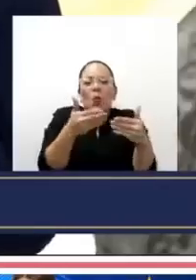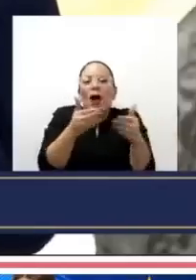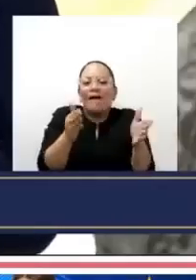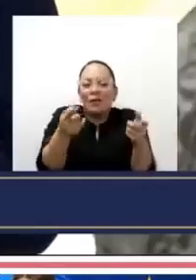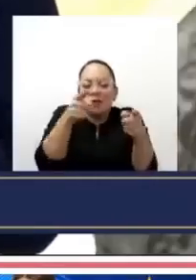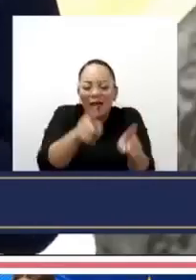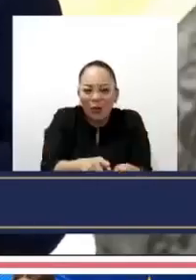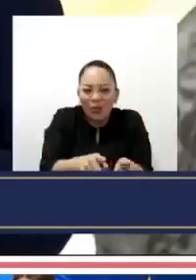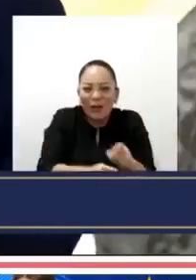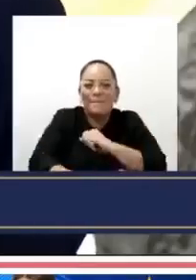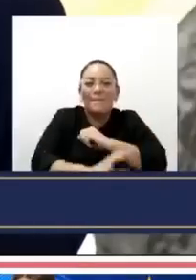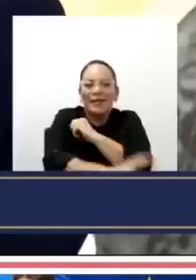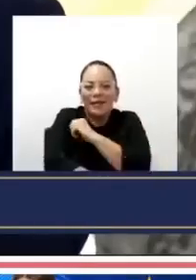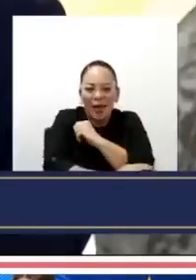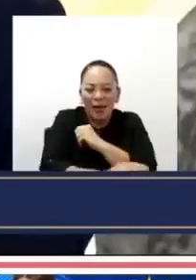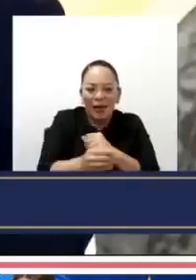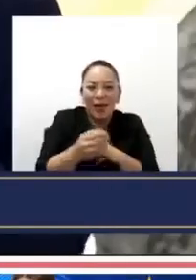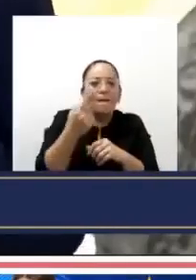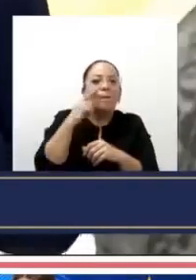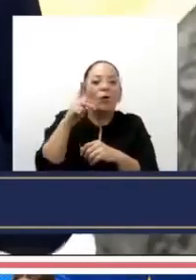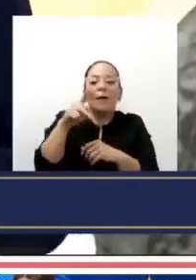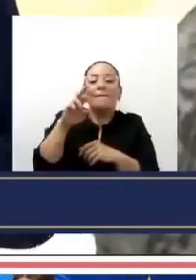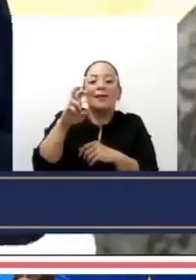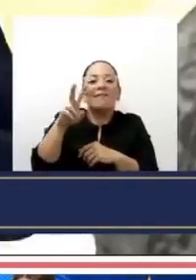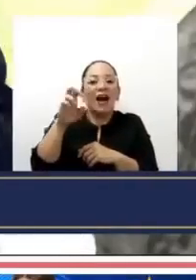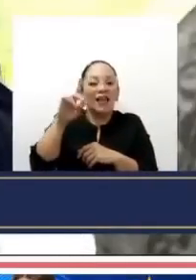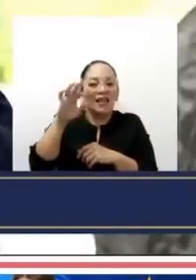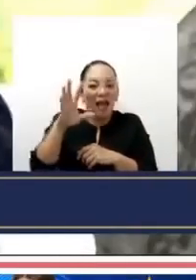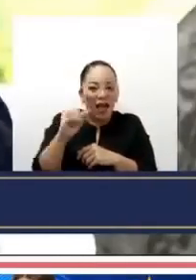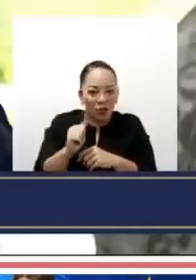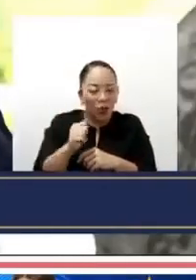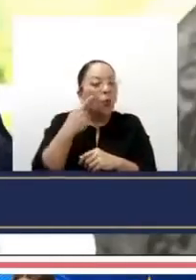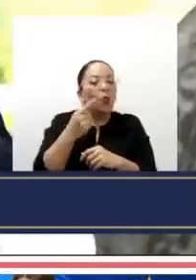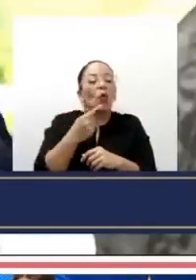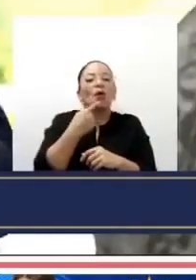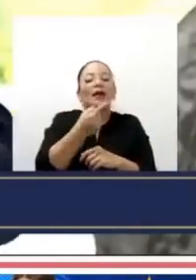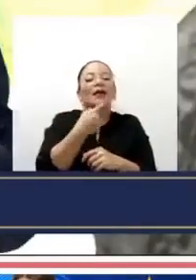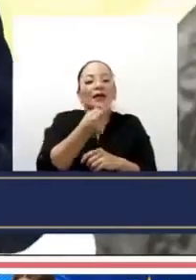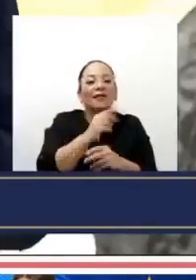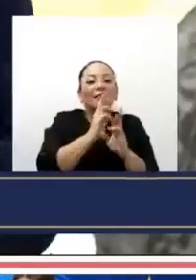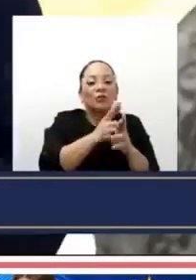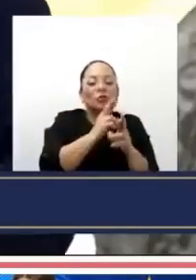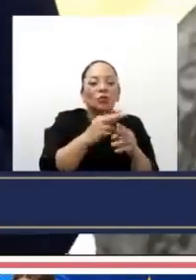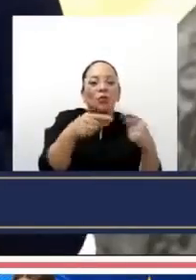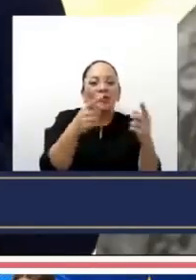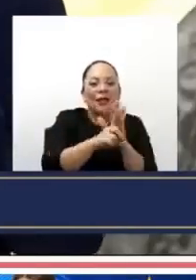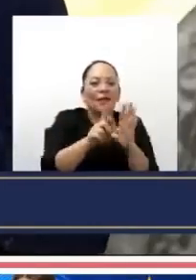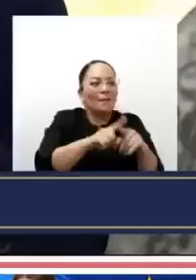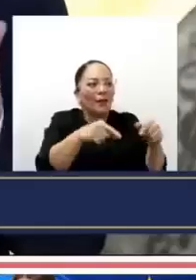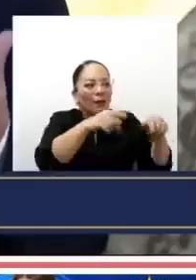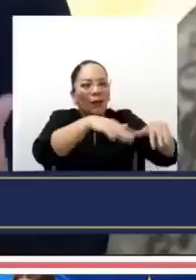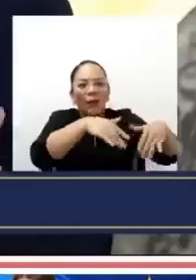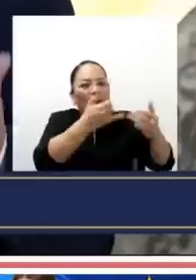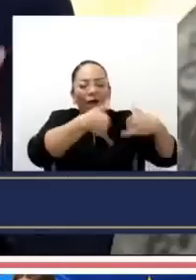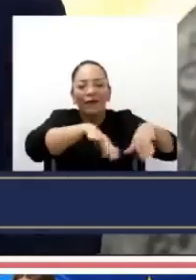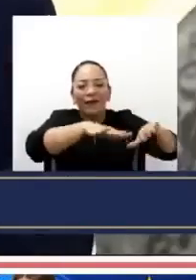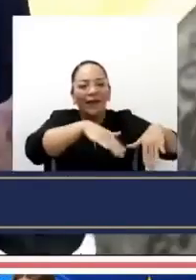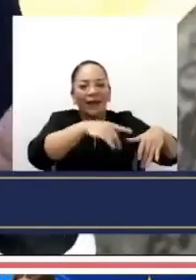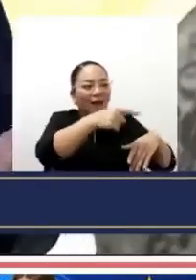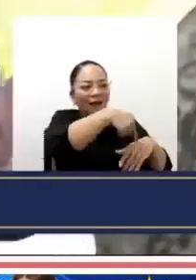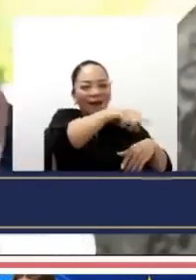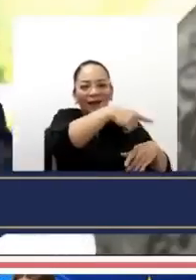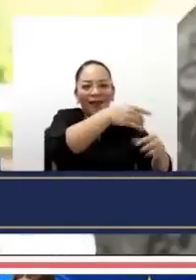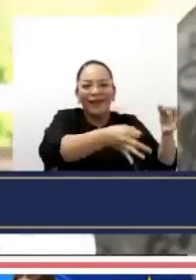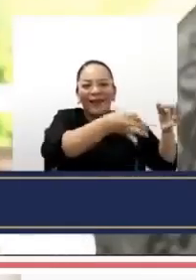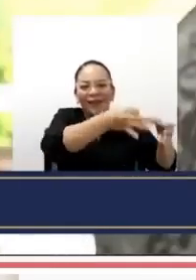causa penal por prevaricato, es decir, por dictar resoluciones contrarias a la ley, si no se ha determinado en el contencioso que